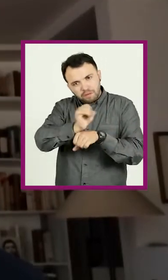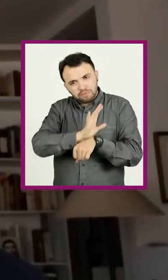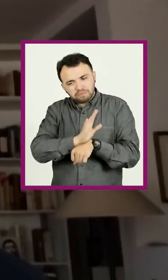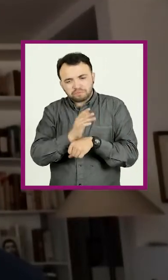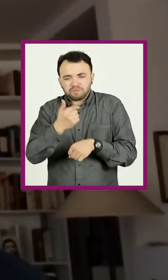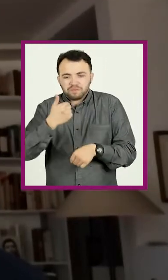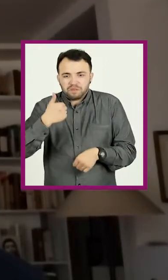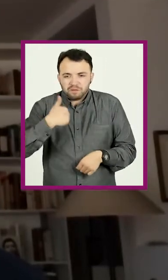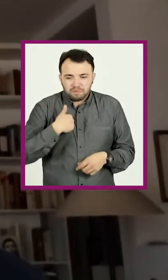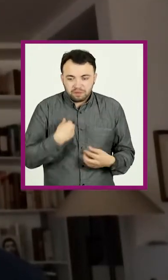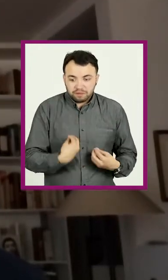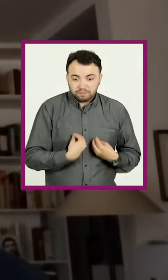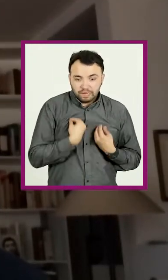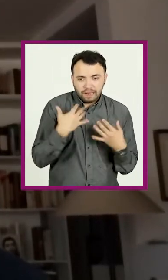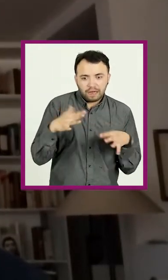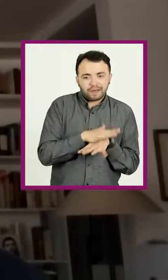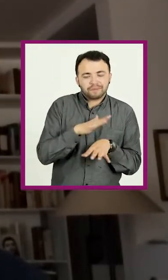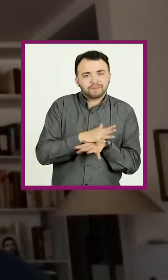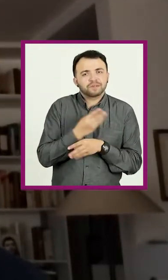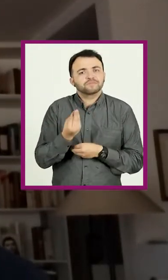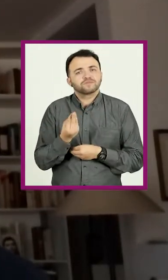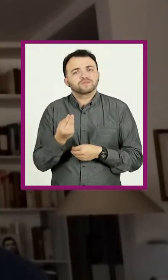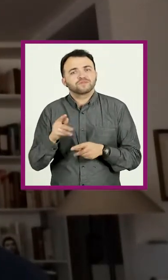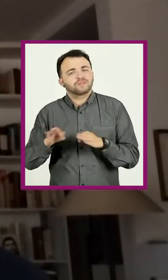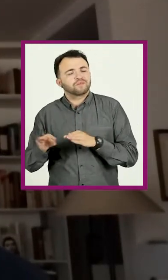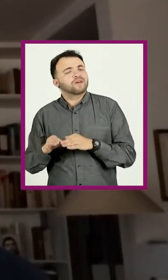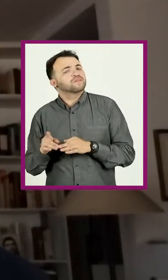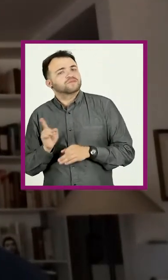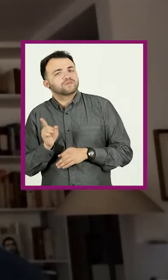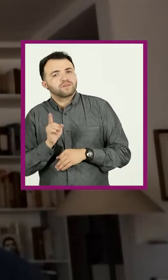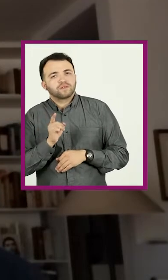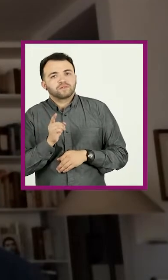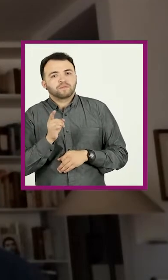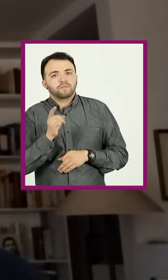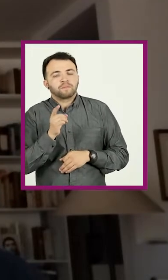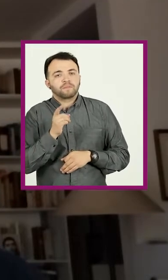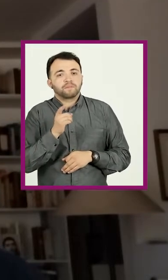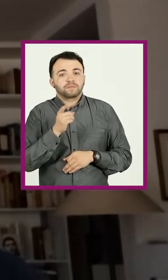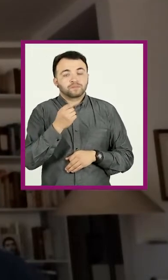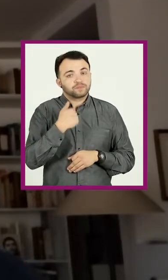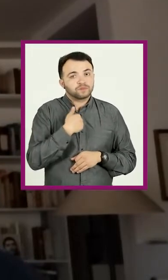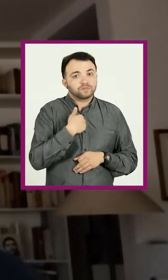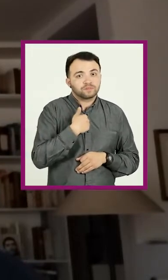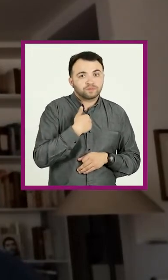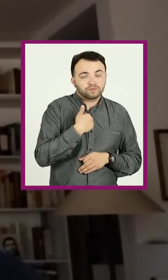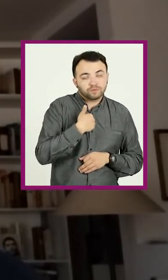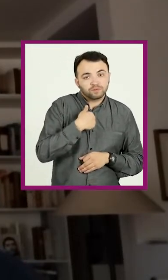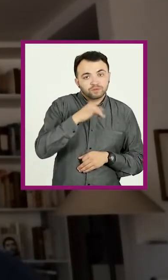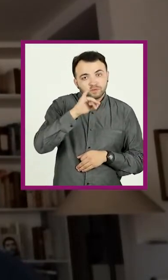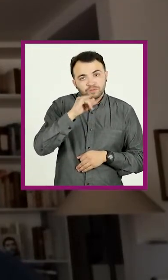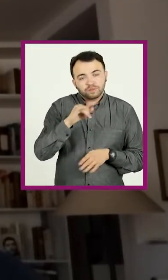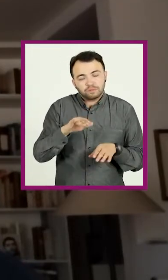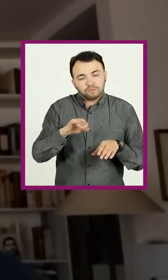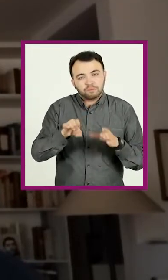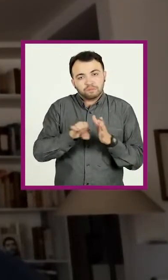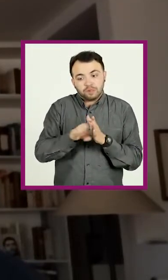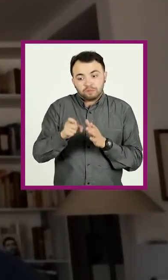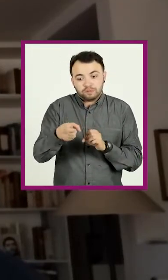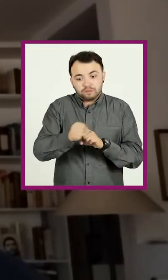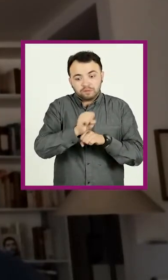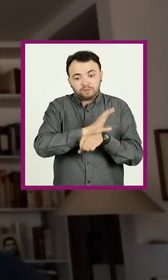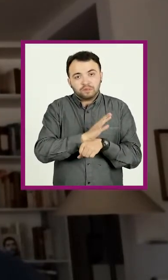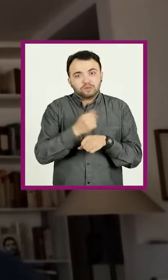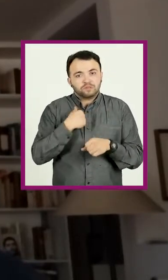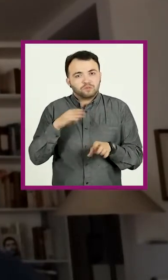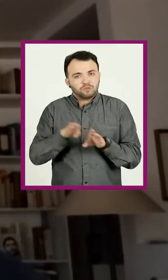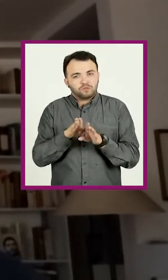Con respecto del COVID-19, mi vida no ha cambiado mucho en lo que respecta al trabajo. Más bien